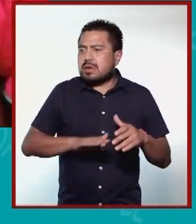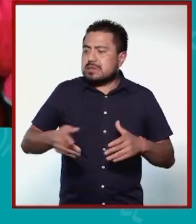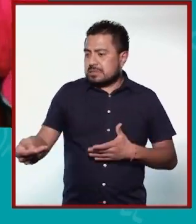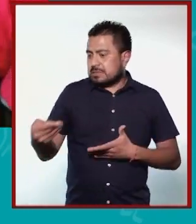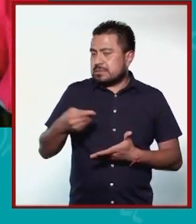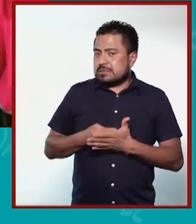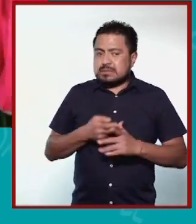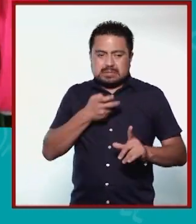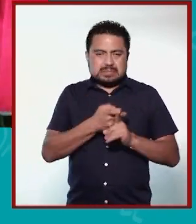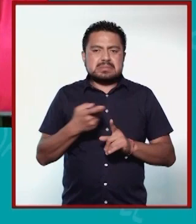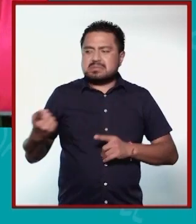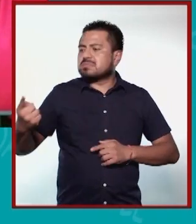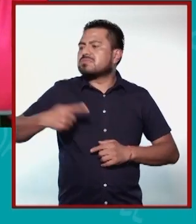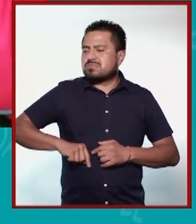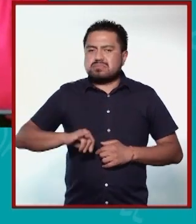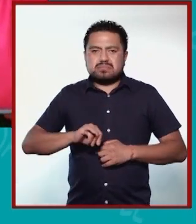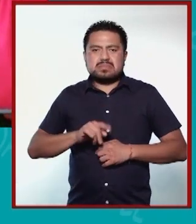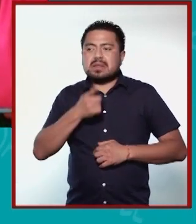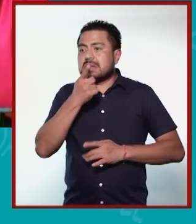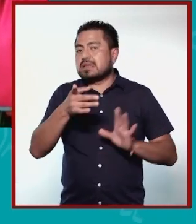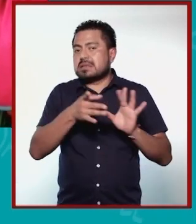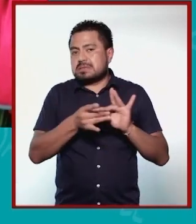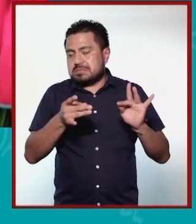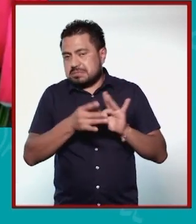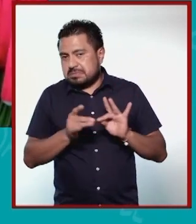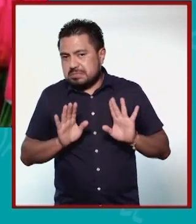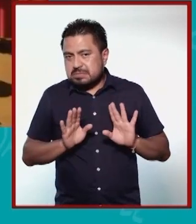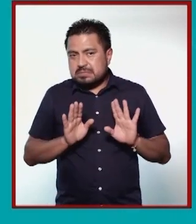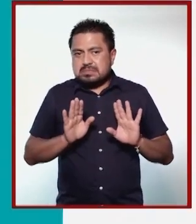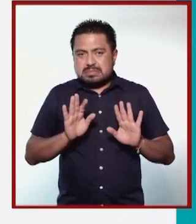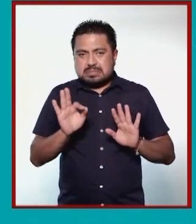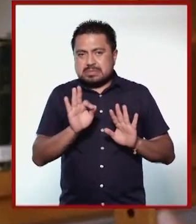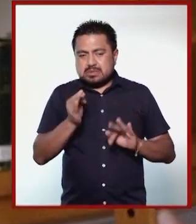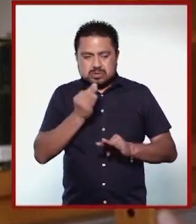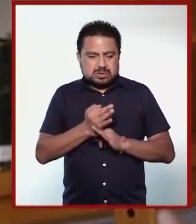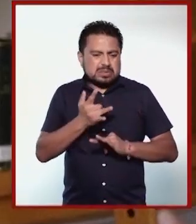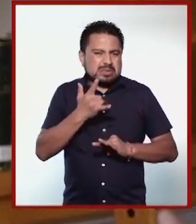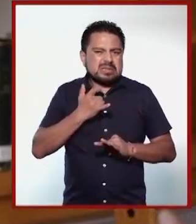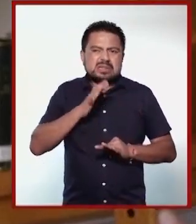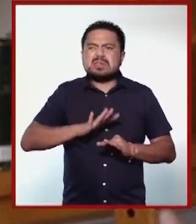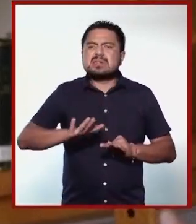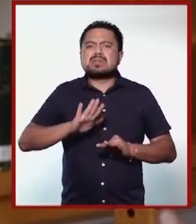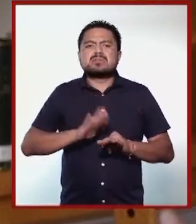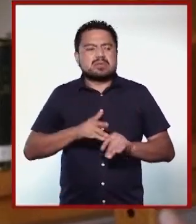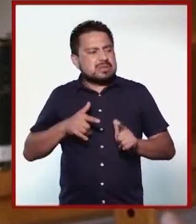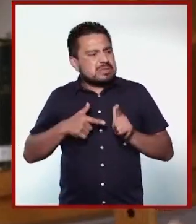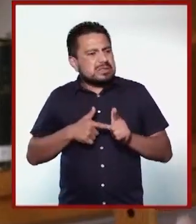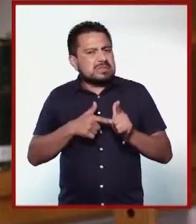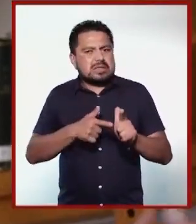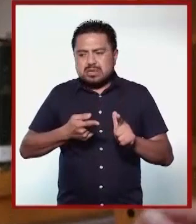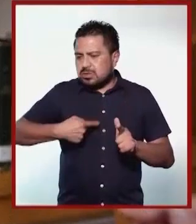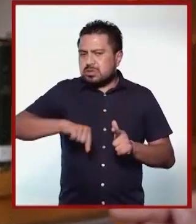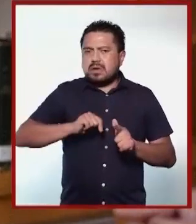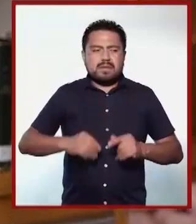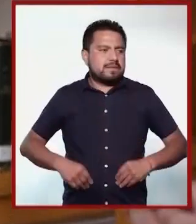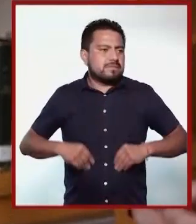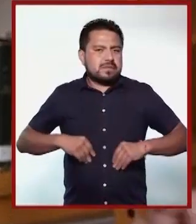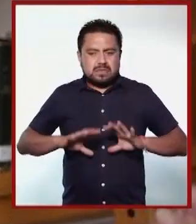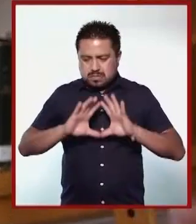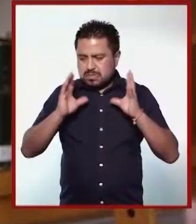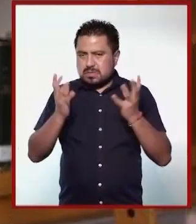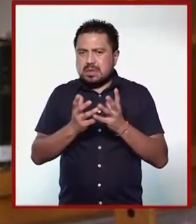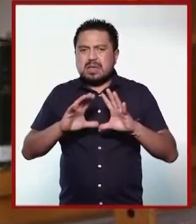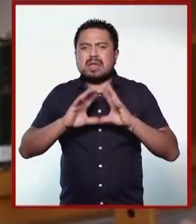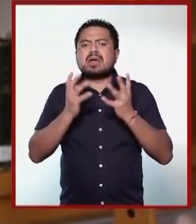esta lección y dicen lo siguiente, por lo que estamos luchando es por seguir nosotros vivos en la tierra. La